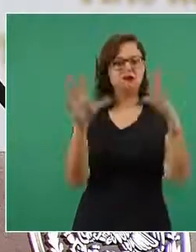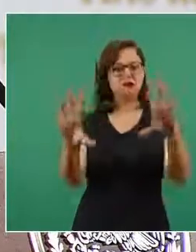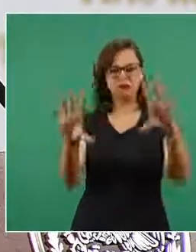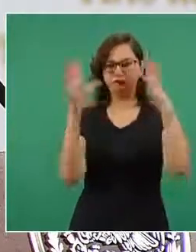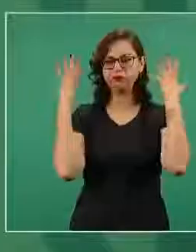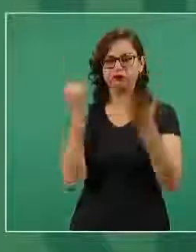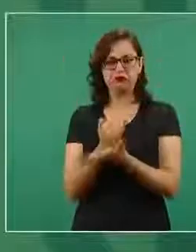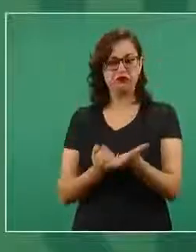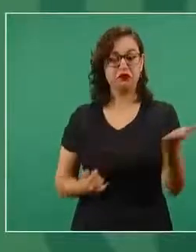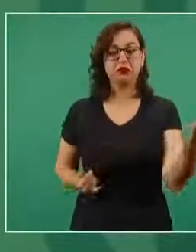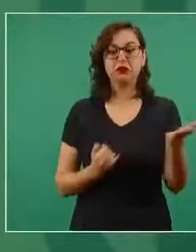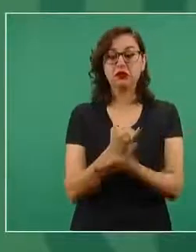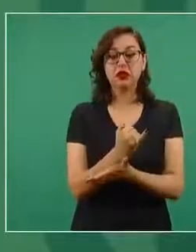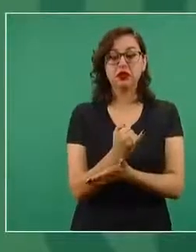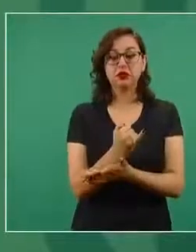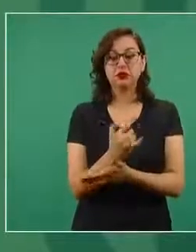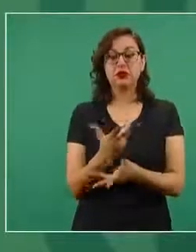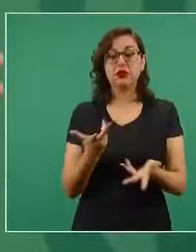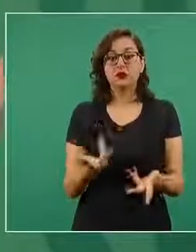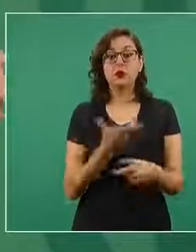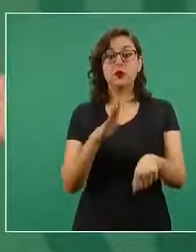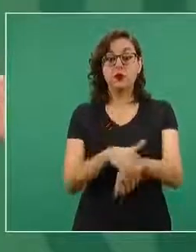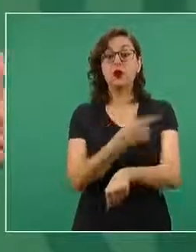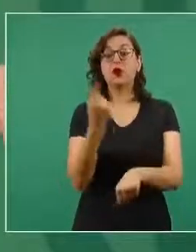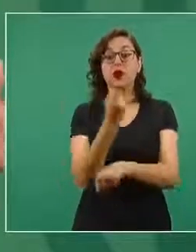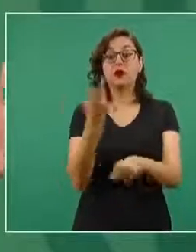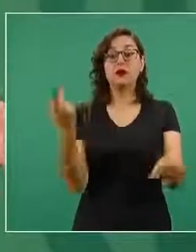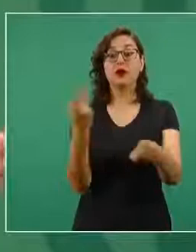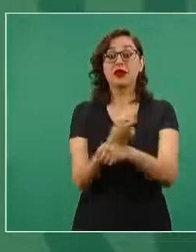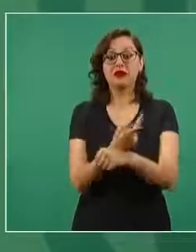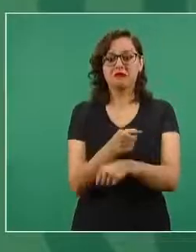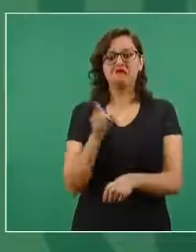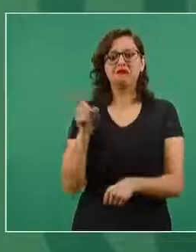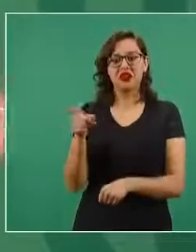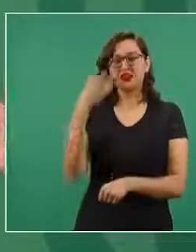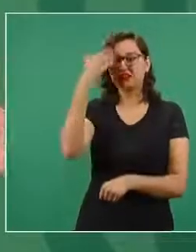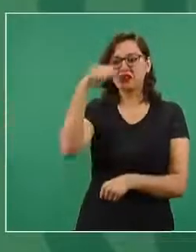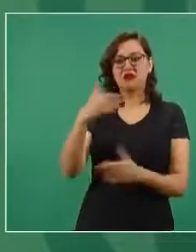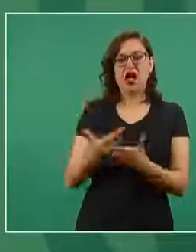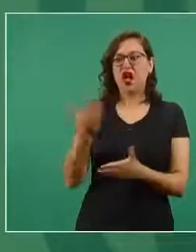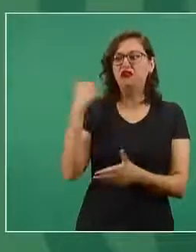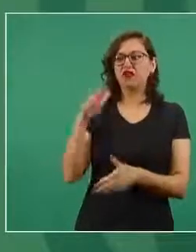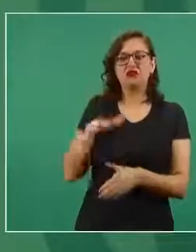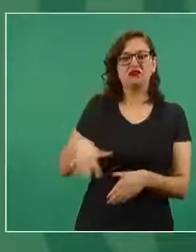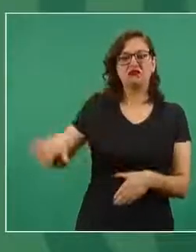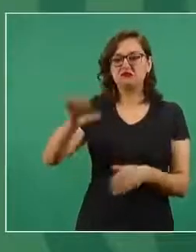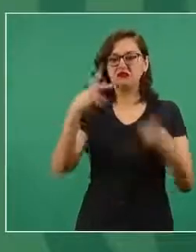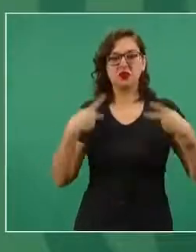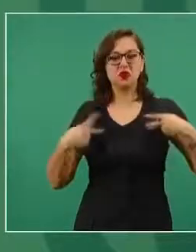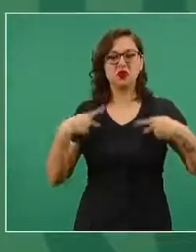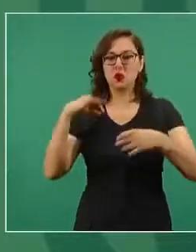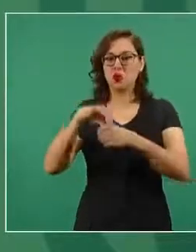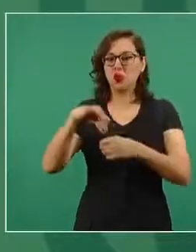Era para ganar legitimidad, lo que no se había logrado en las urnas,